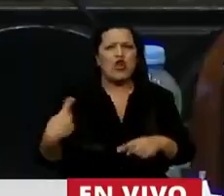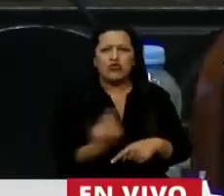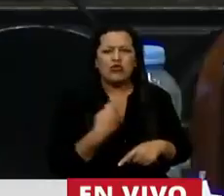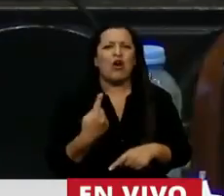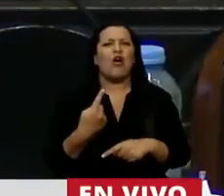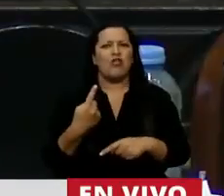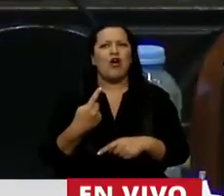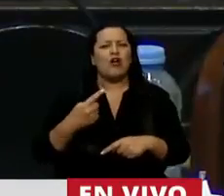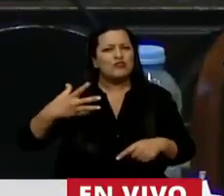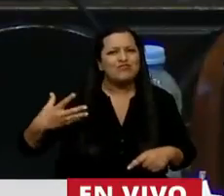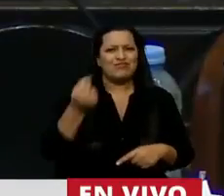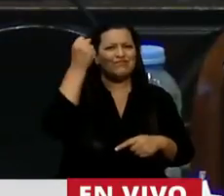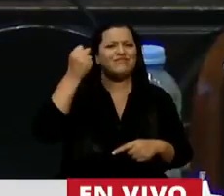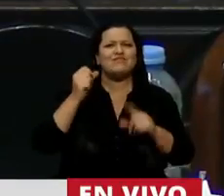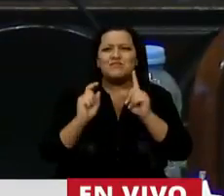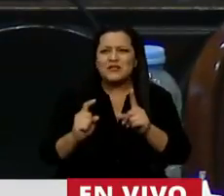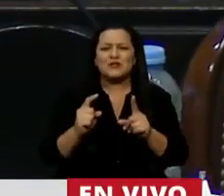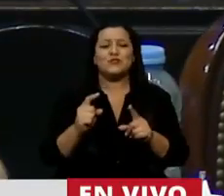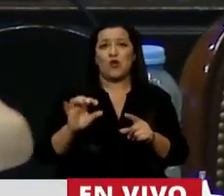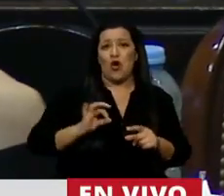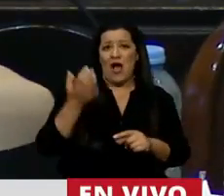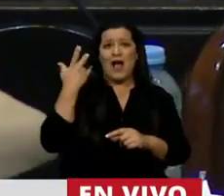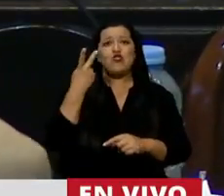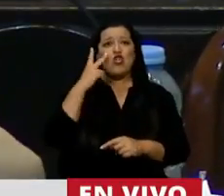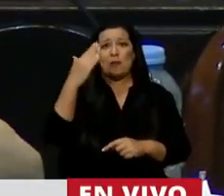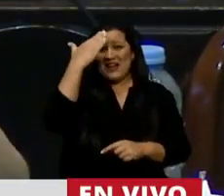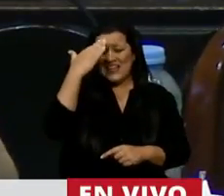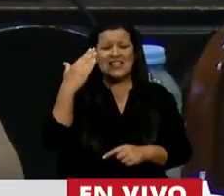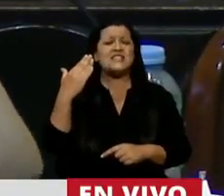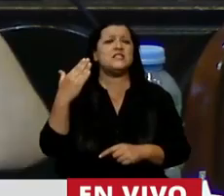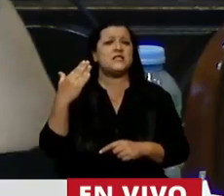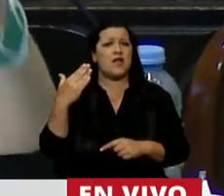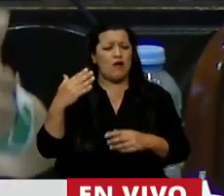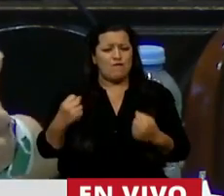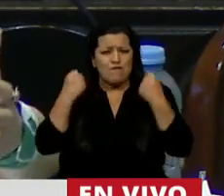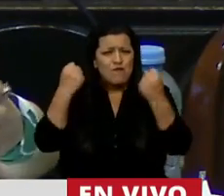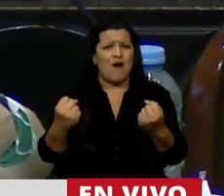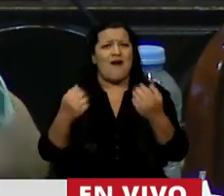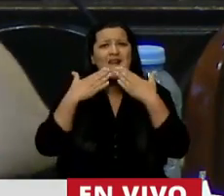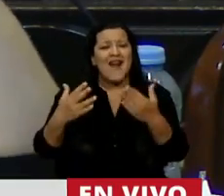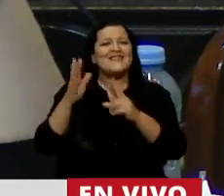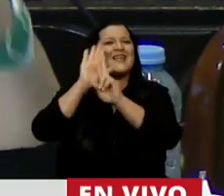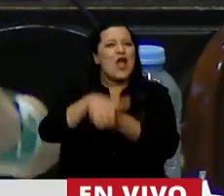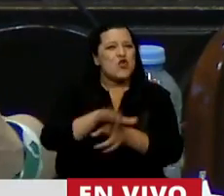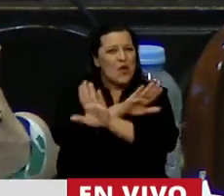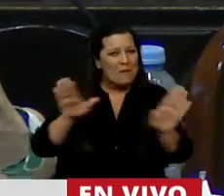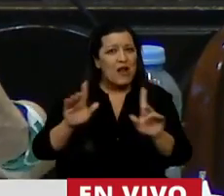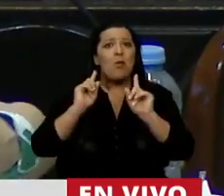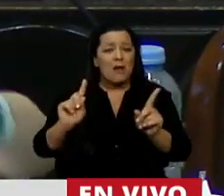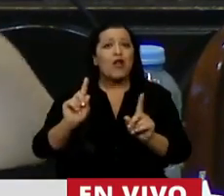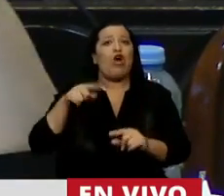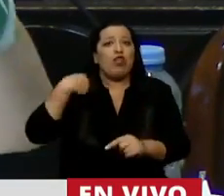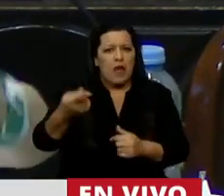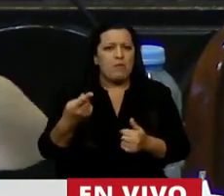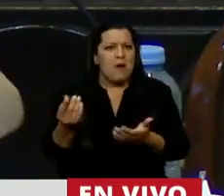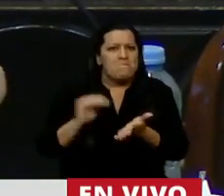ido rescatando y que hemos planteado a partir del año 2015 con muchísima fuerza a través del movimiento Ni Una Menos, pero que se fue profundizando